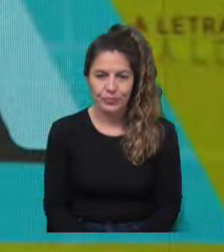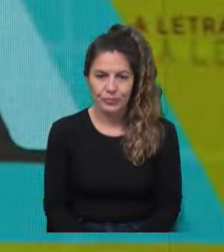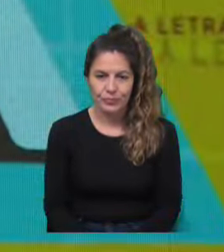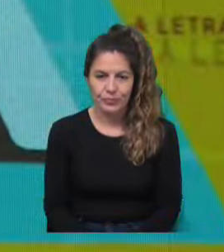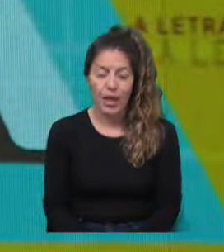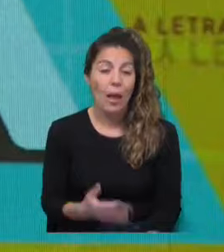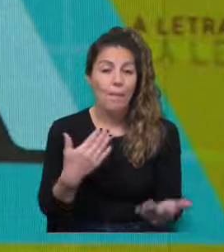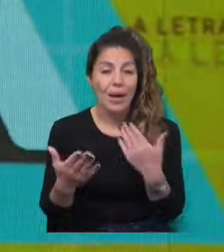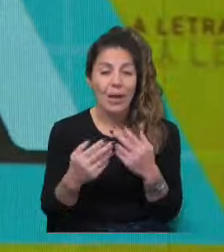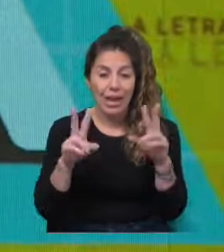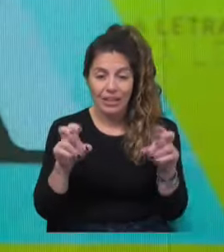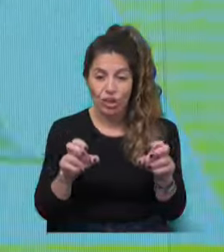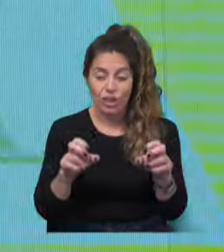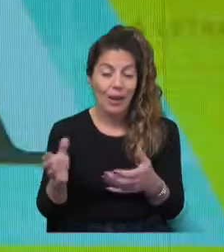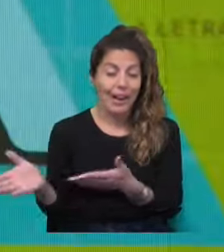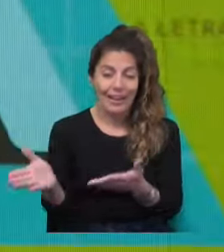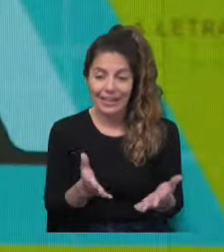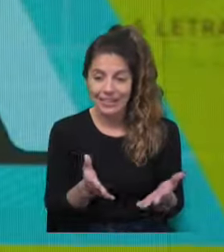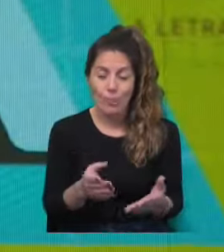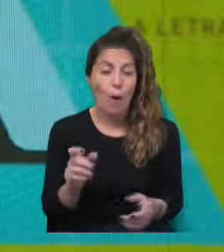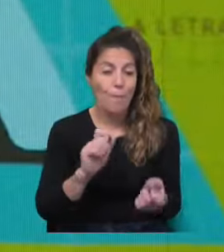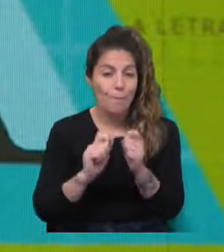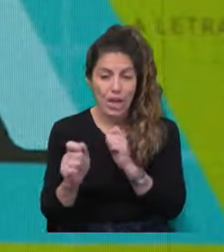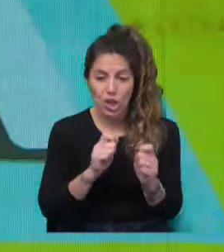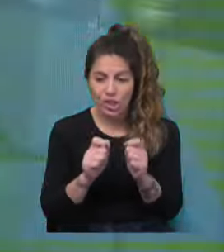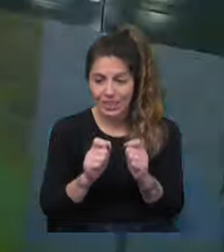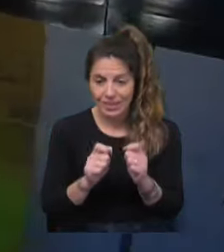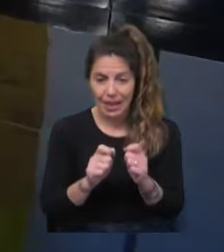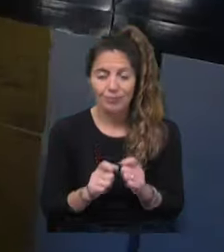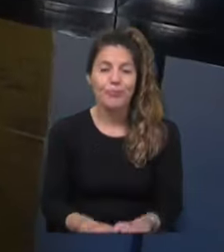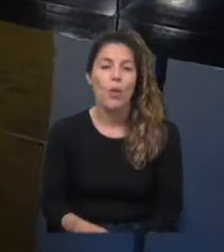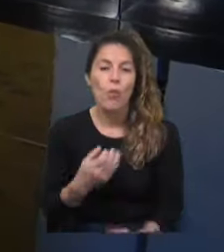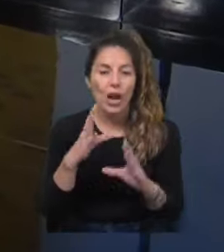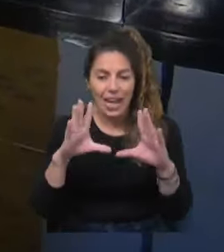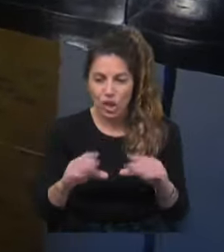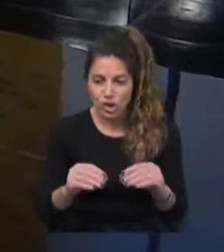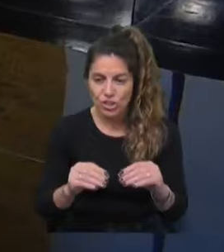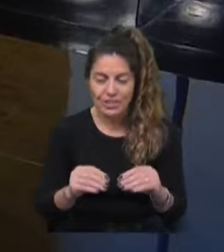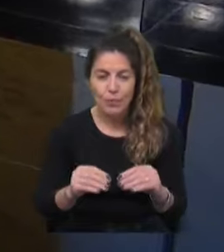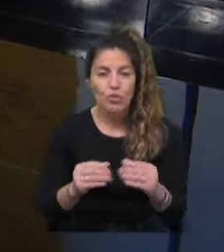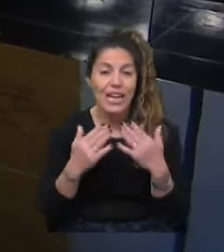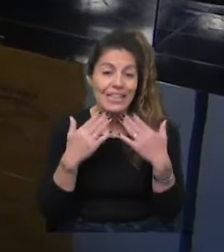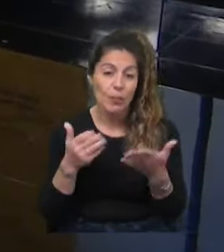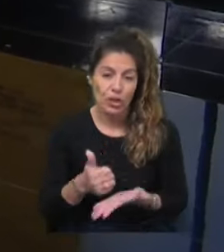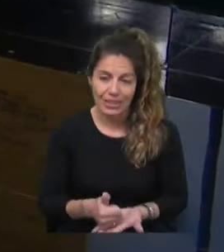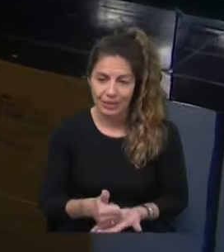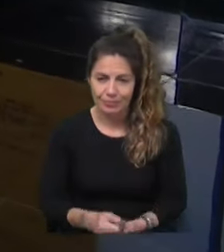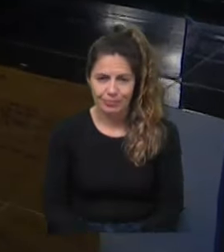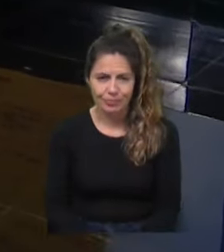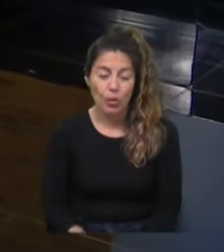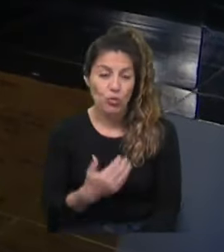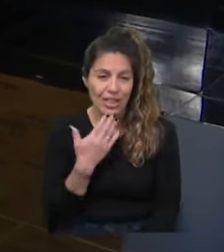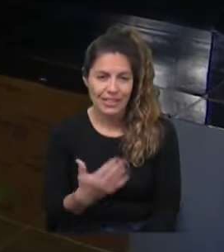Para conversar sobre estos temas, entonces, recibimos a los periodistas Lucas Silva y Eduardo Preve. Buenas noches, bienvenidos, gracias por estar. Bueno, muchas